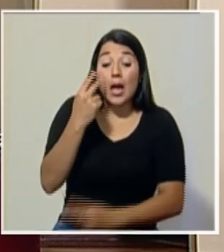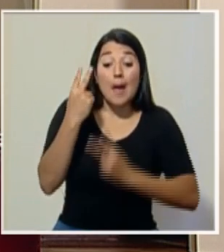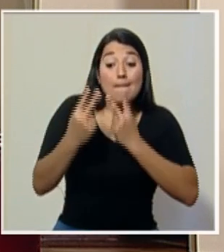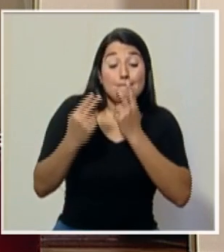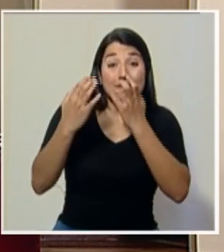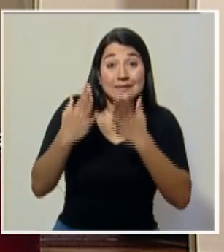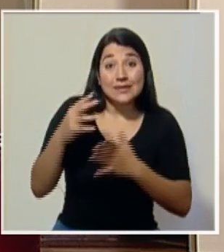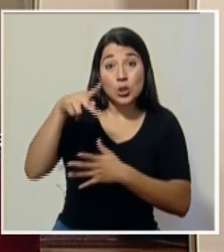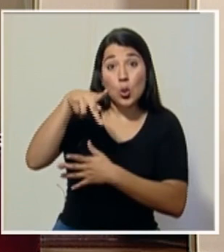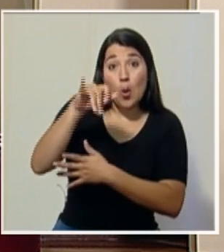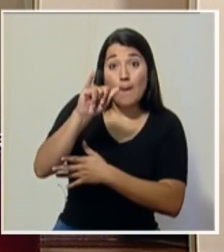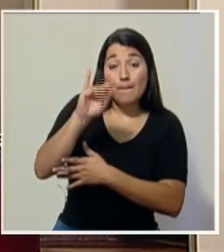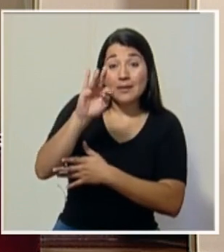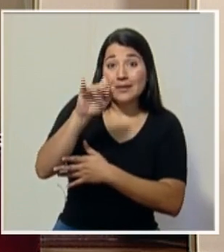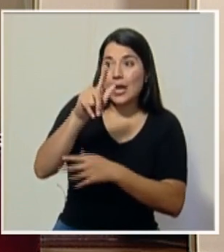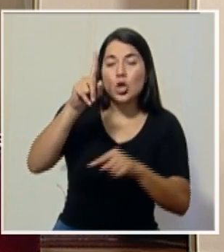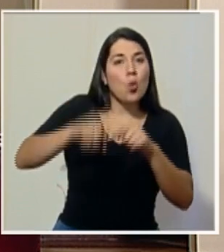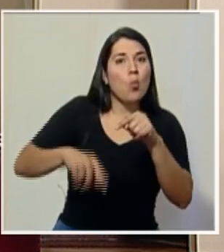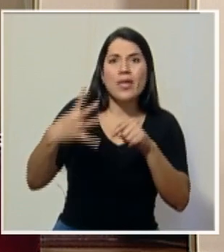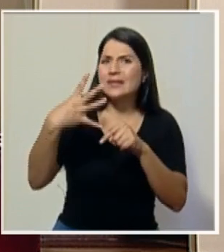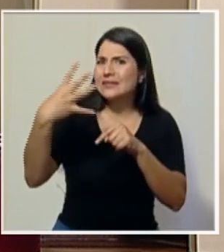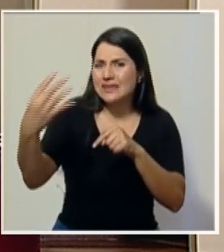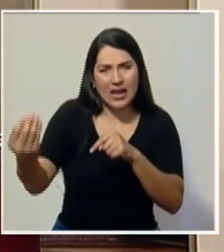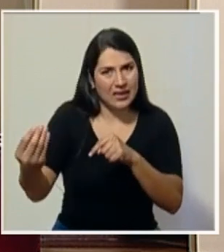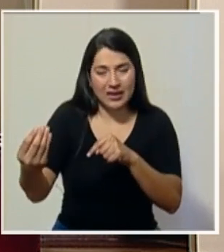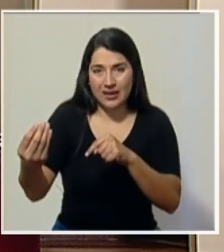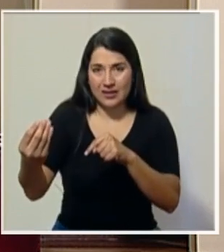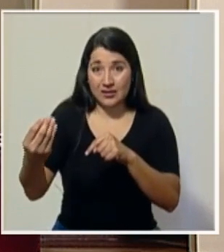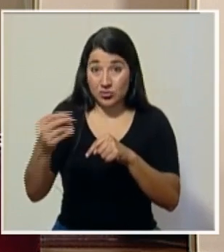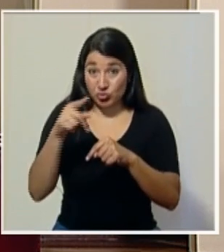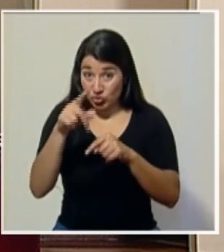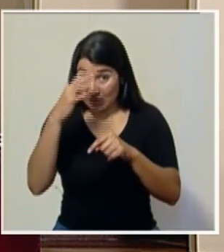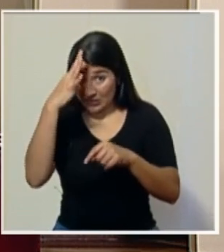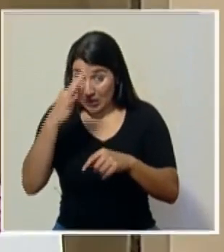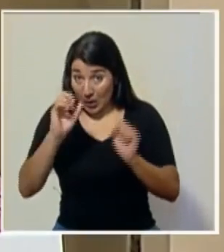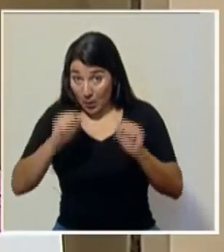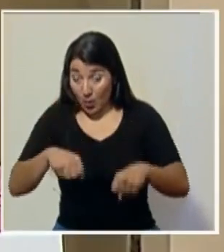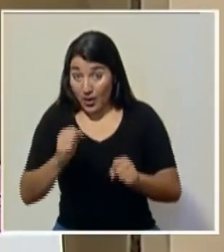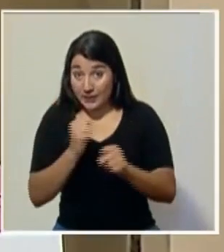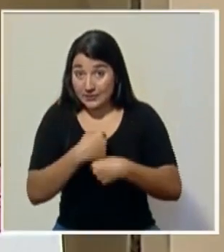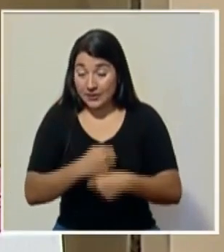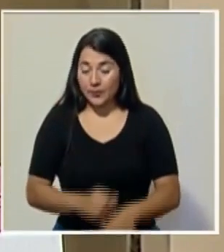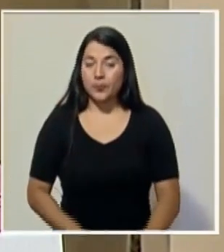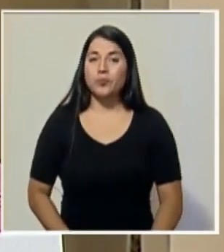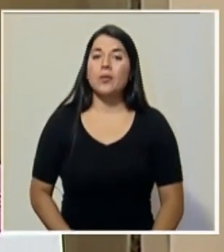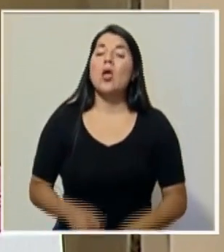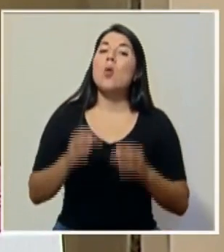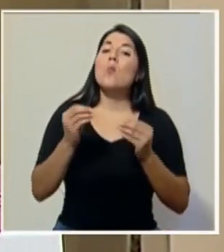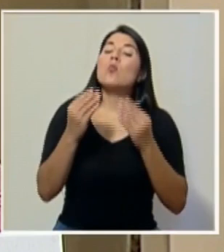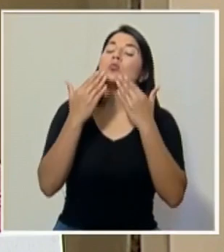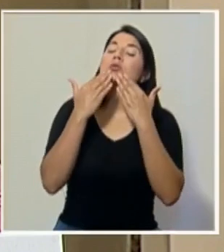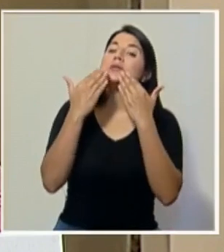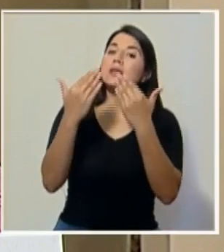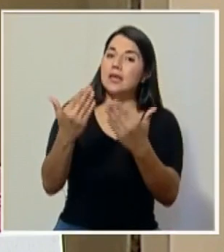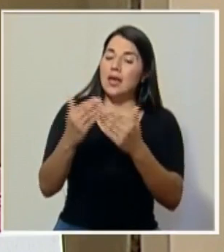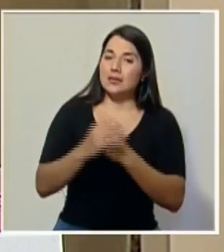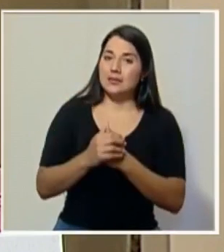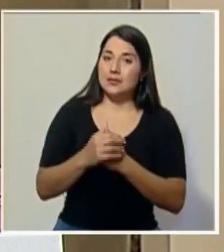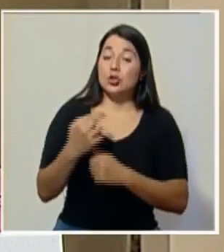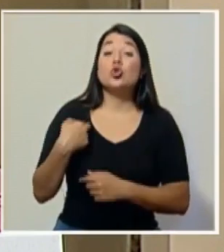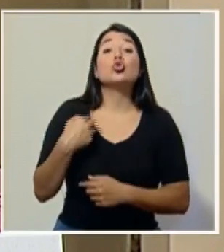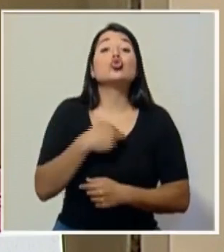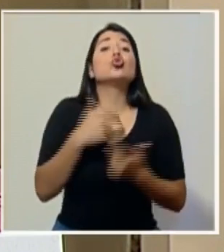centro, pese a estar tan lejos de la frontera. ¿Se podría valorar esa posibilidad, don Alexander? Muchísimas gracias.